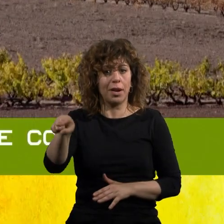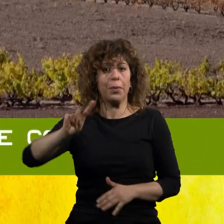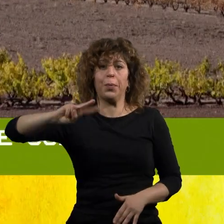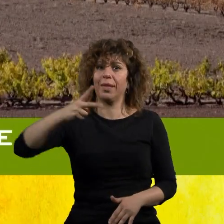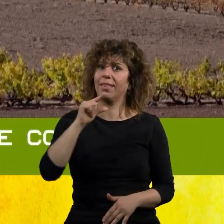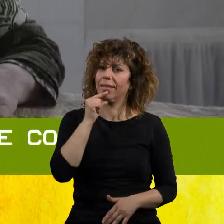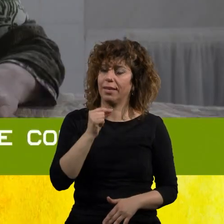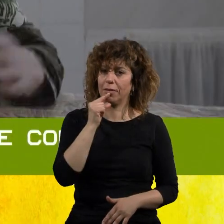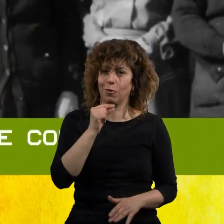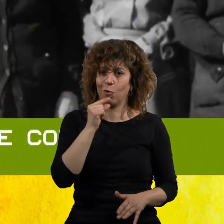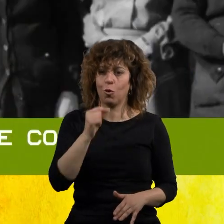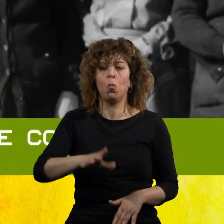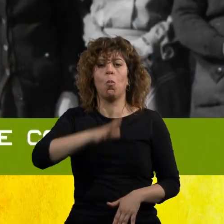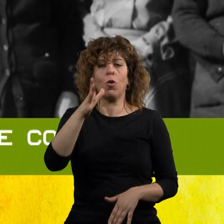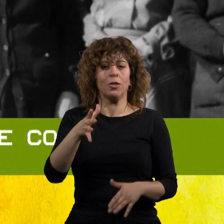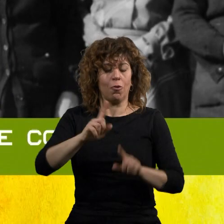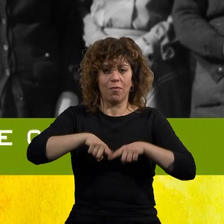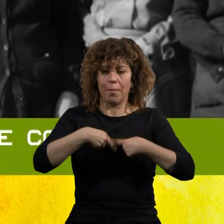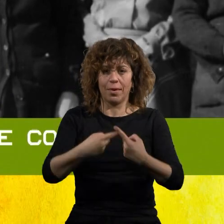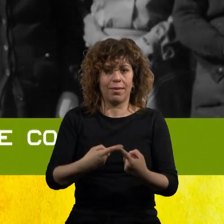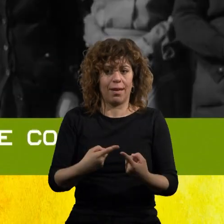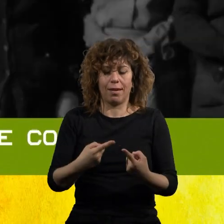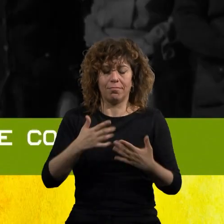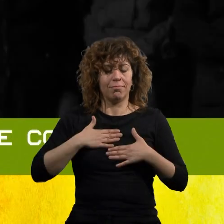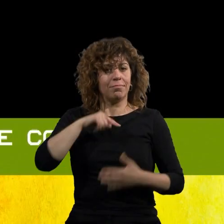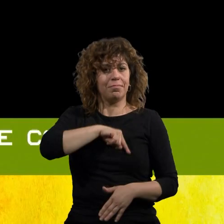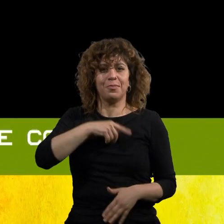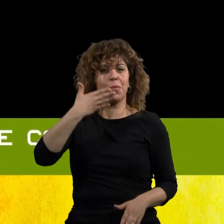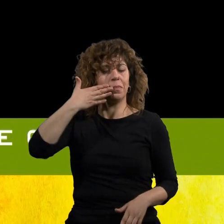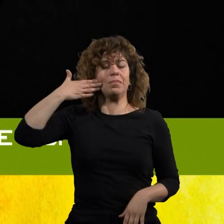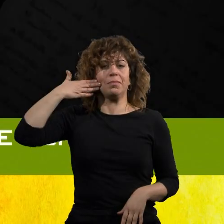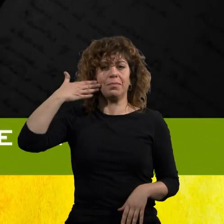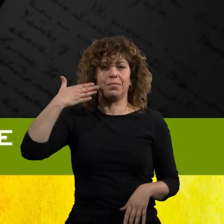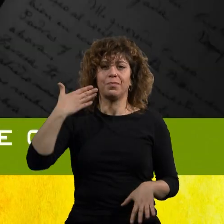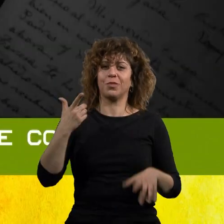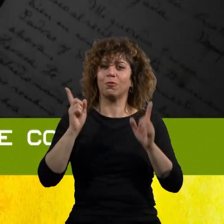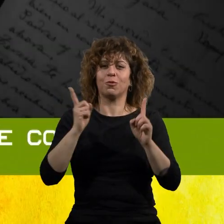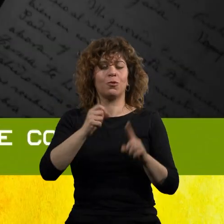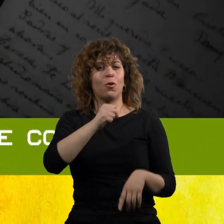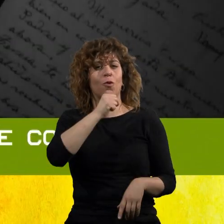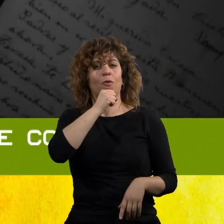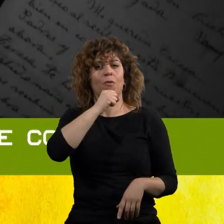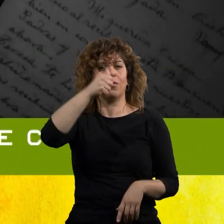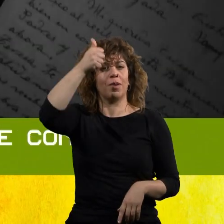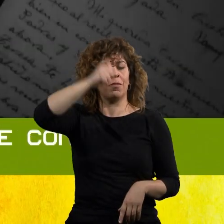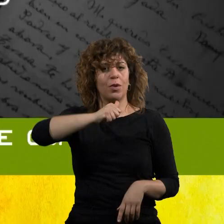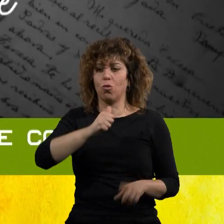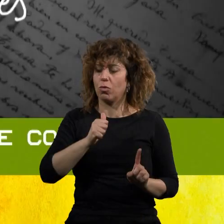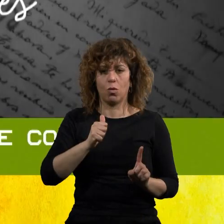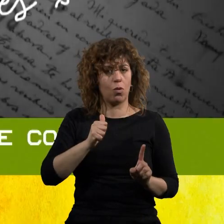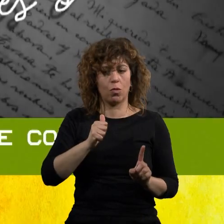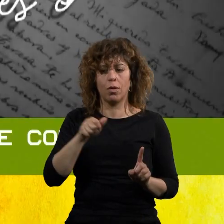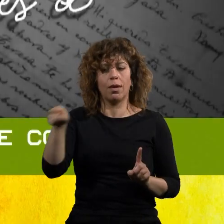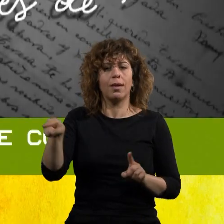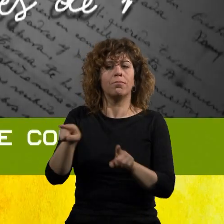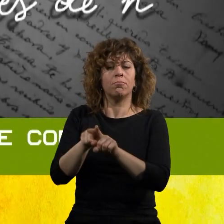y por eso nos llenó de orgullo a toda la familia. Pero claro, no se quedó solamente en el abuelo. Lo que hizo fue